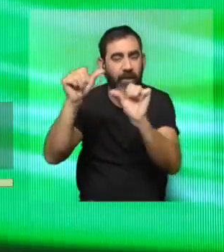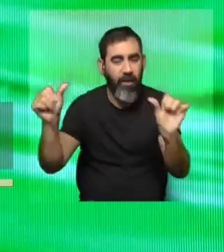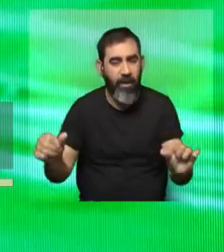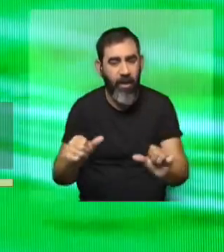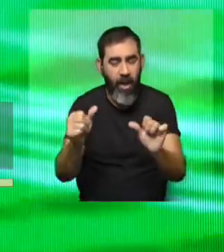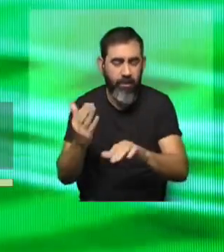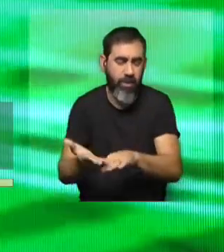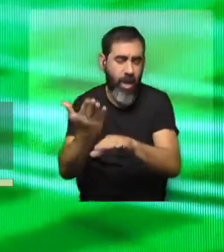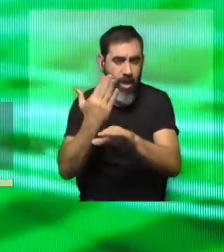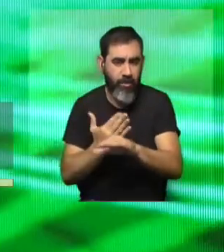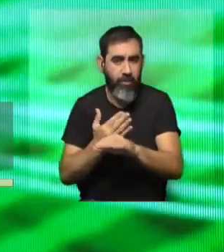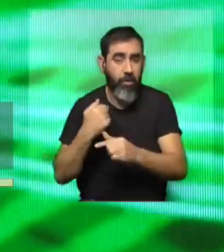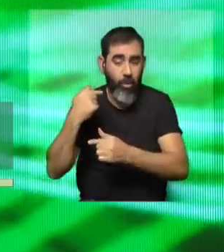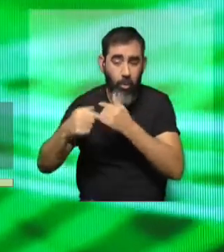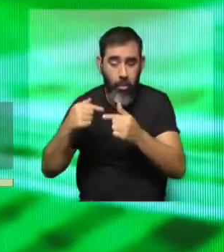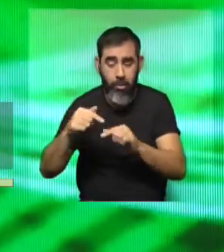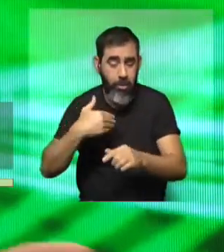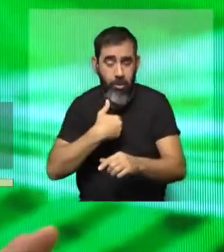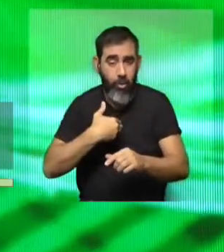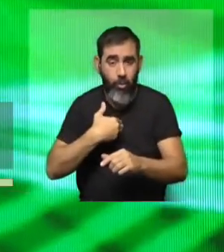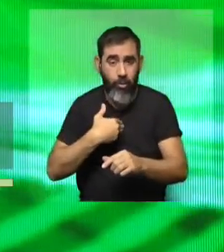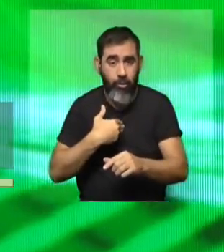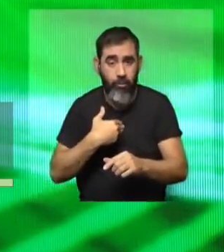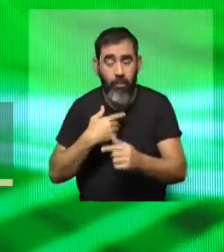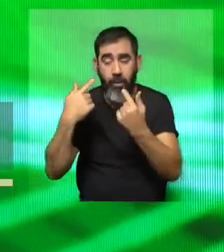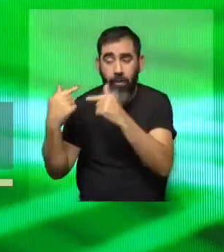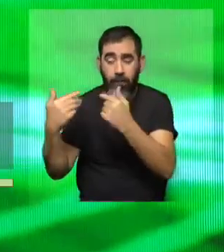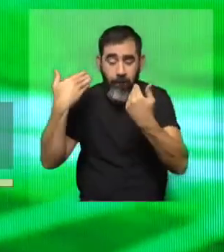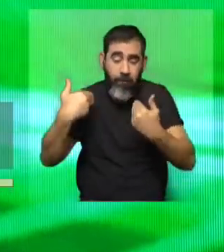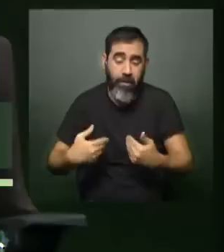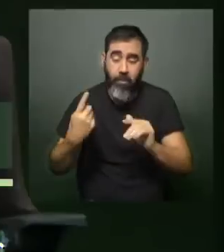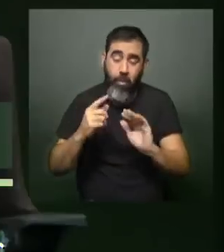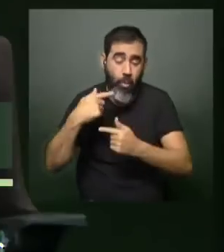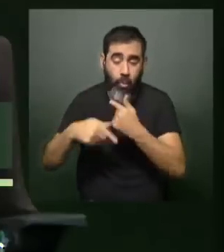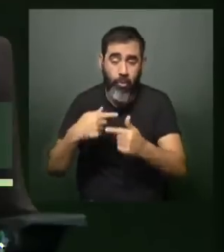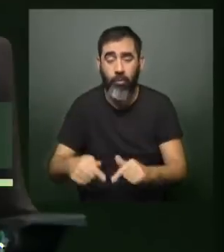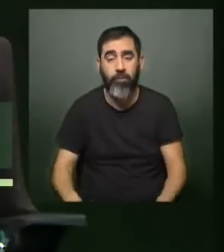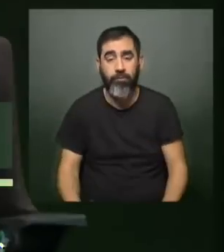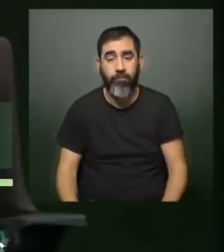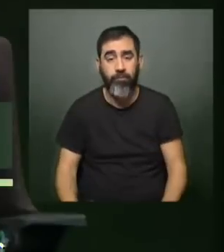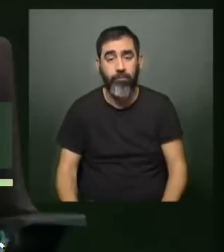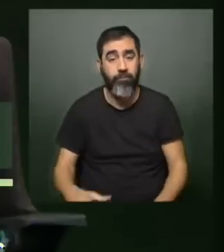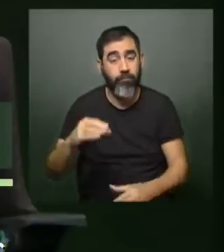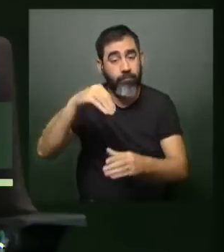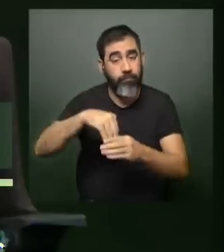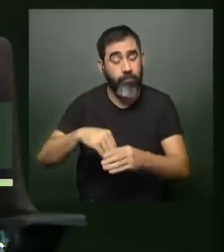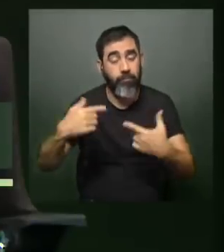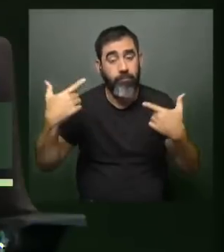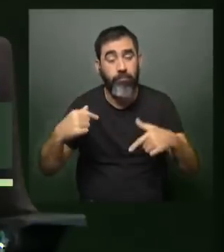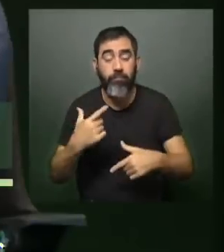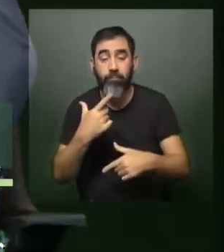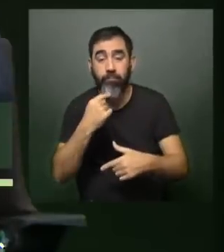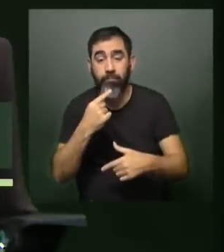González y continuamos un poco la tarea con otro perfil pero la continuamos estar dentro del Ministerio de interior es